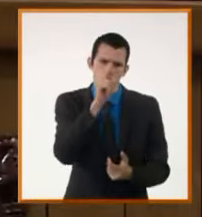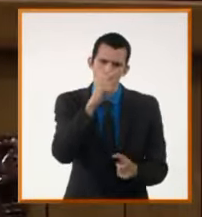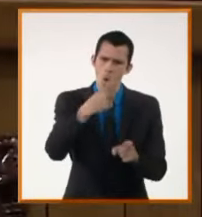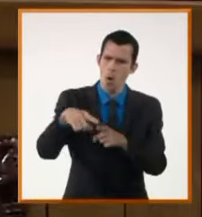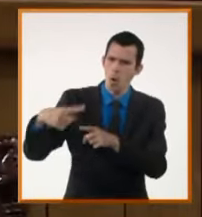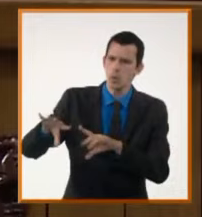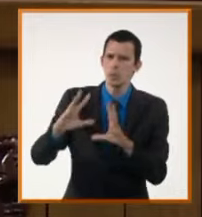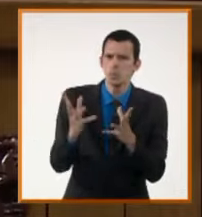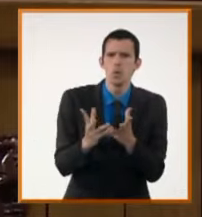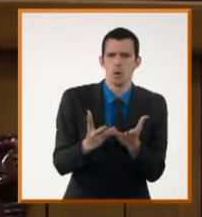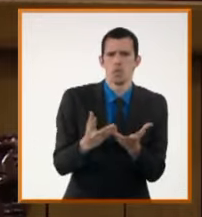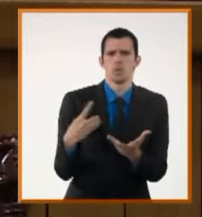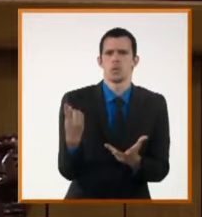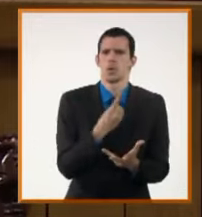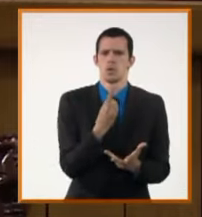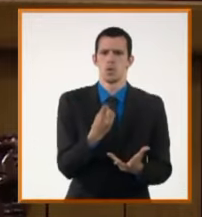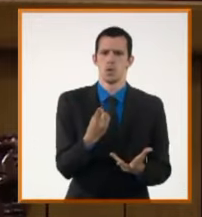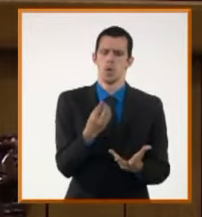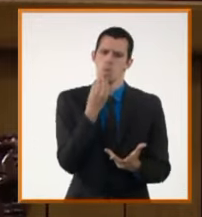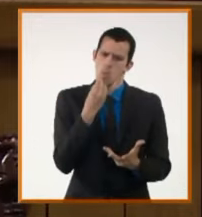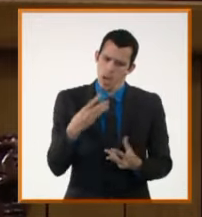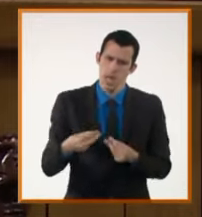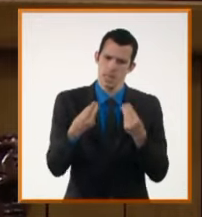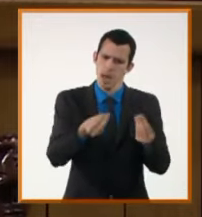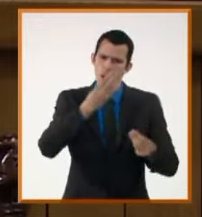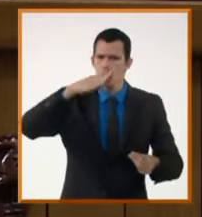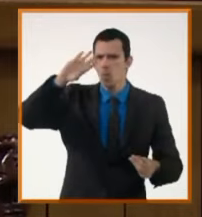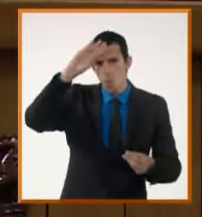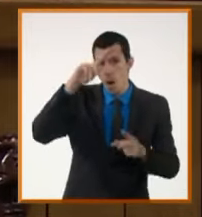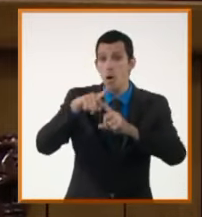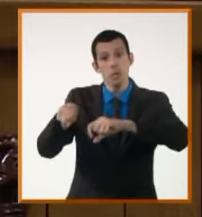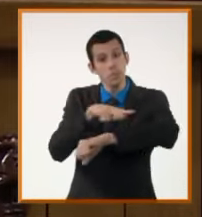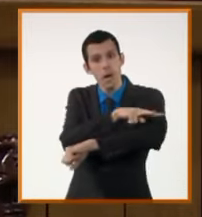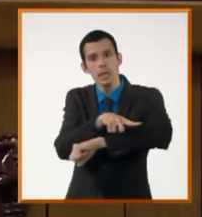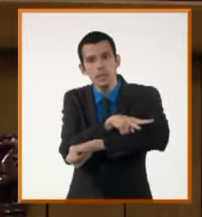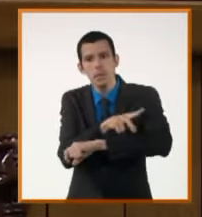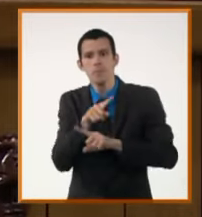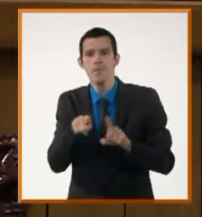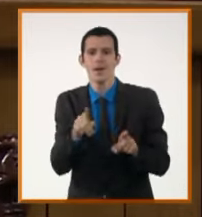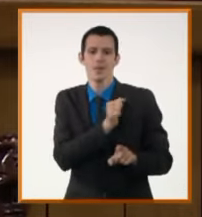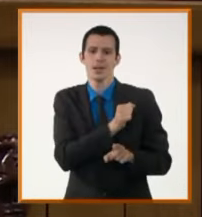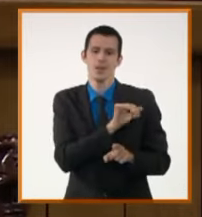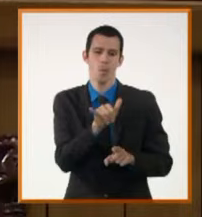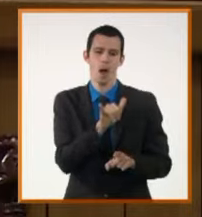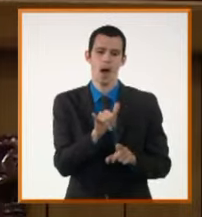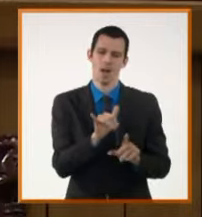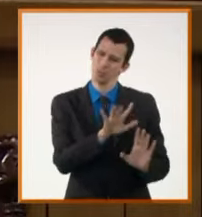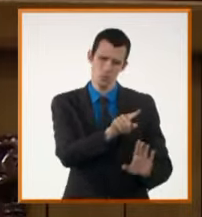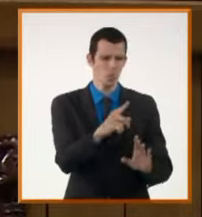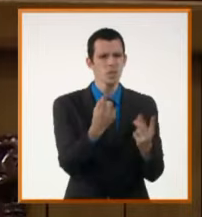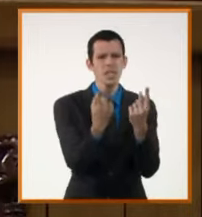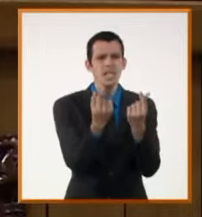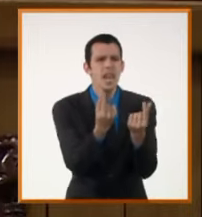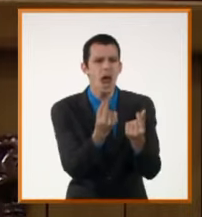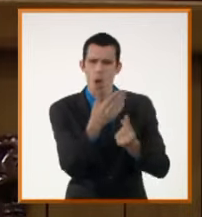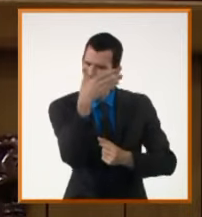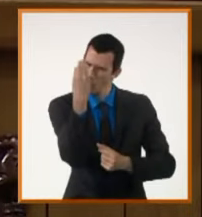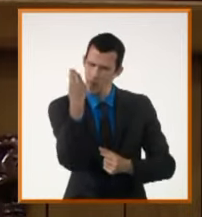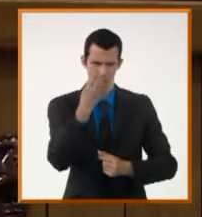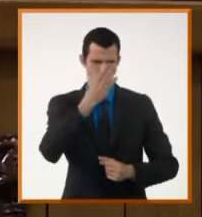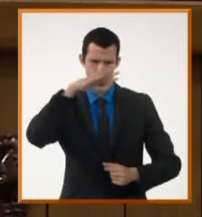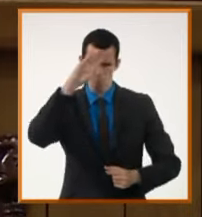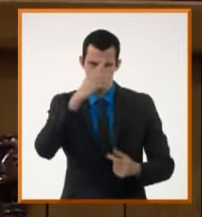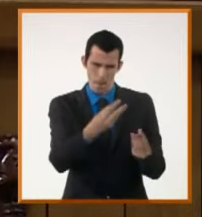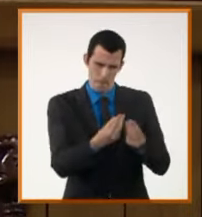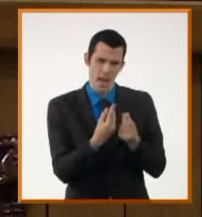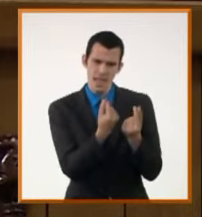paguen con divisas, sino que le paguen con productos. Pero como decía ahorita Alejandro, para eso hace falta producir. Es decir, que nosotros